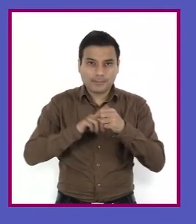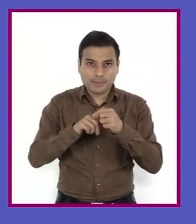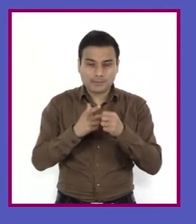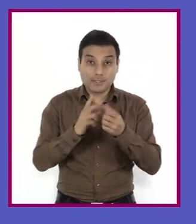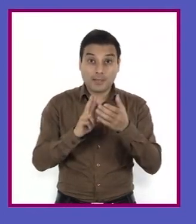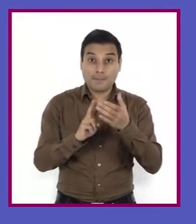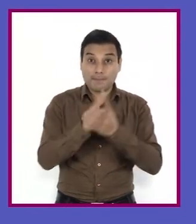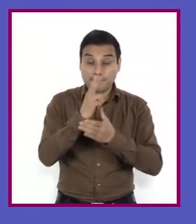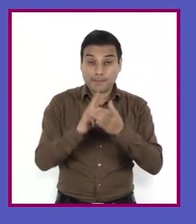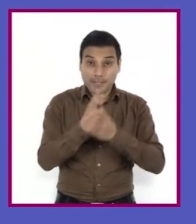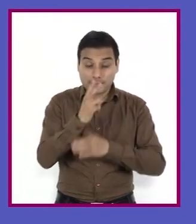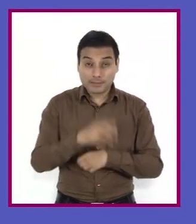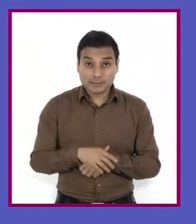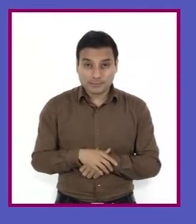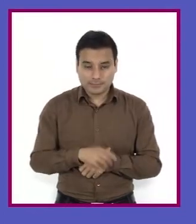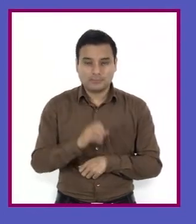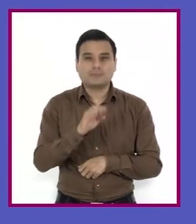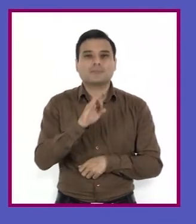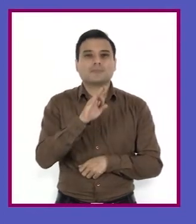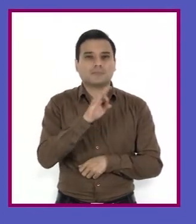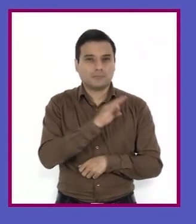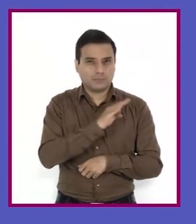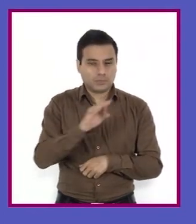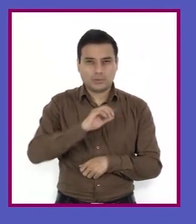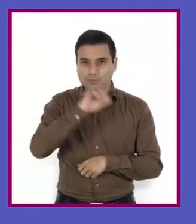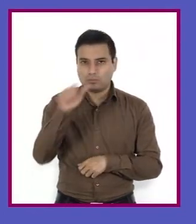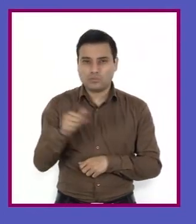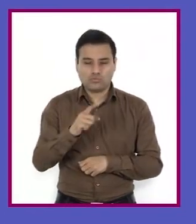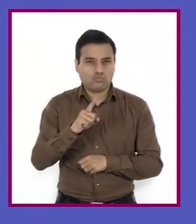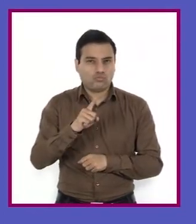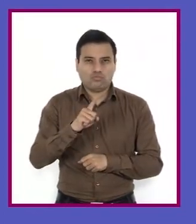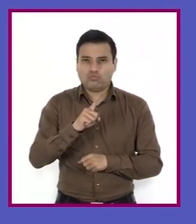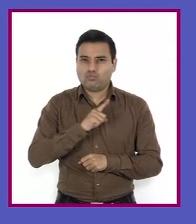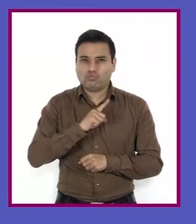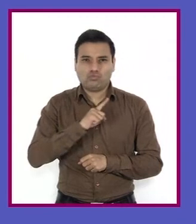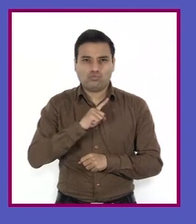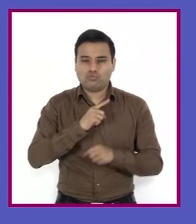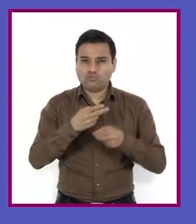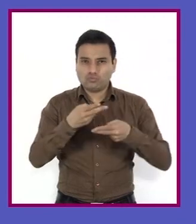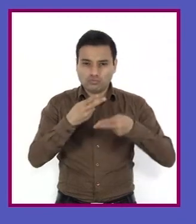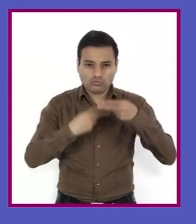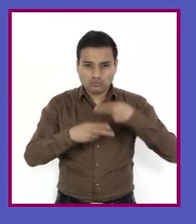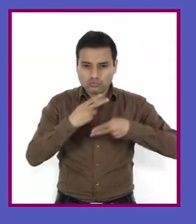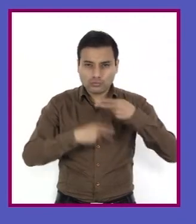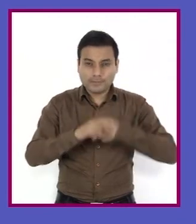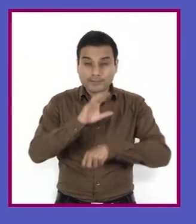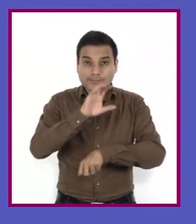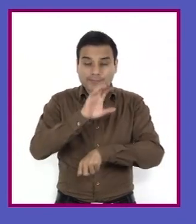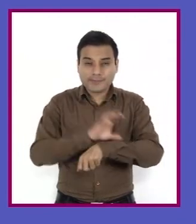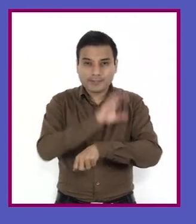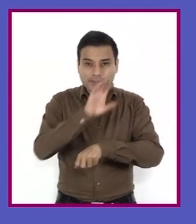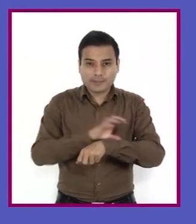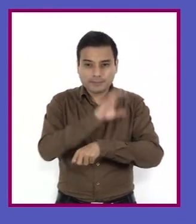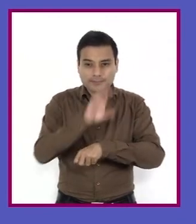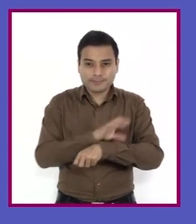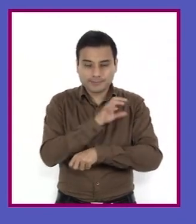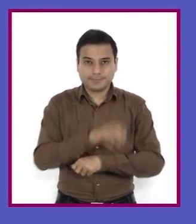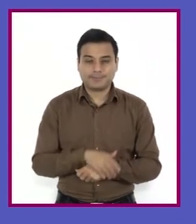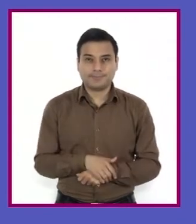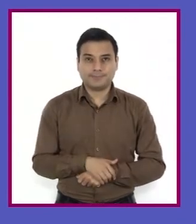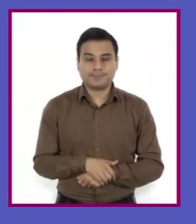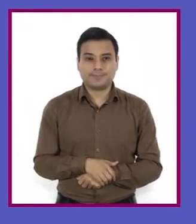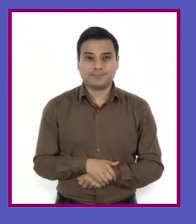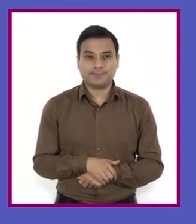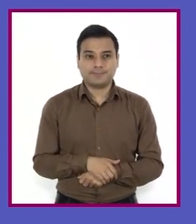carnívoras hacer lo que hacen todas las plantas, aprovechar directamente la energía del sol, pero lo hacen muy mal.